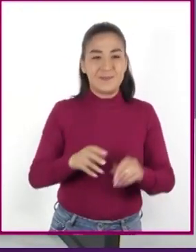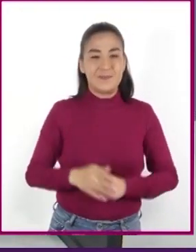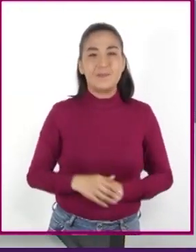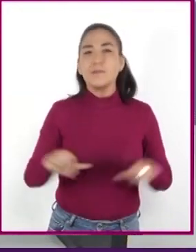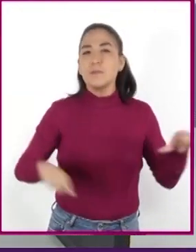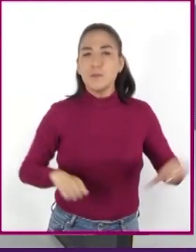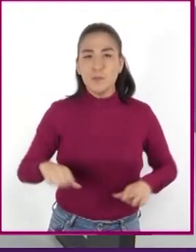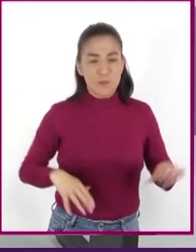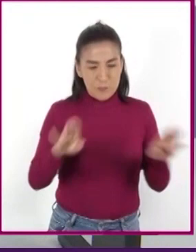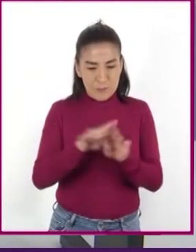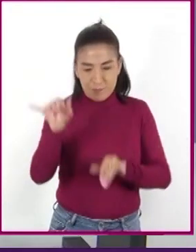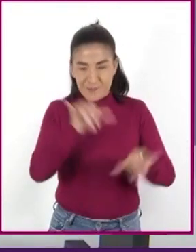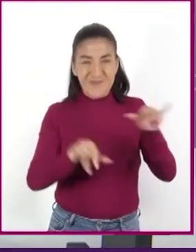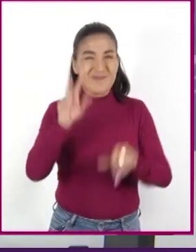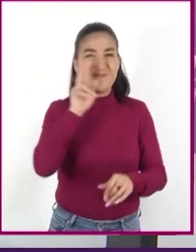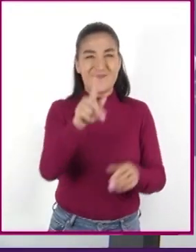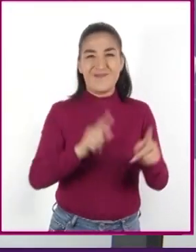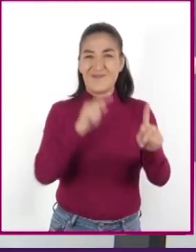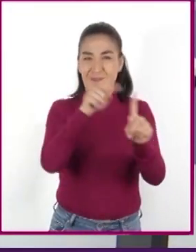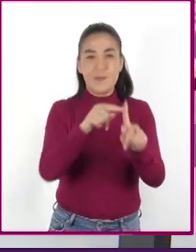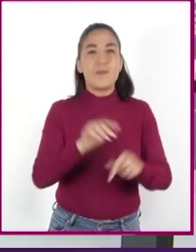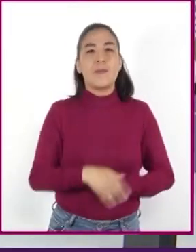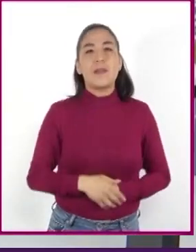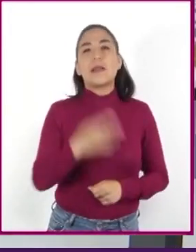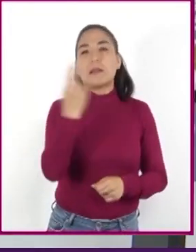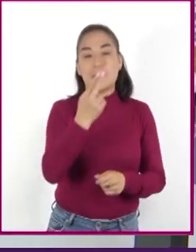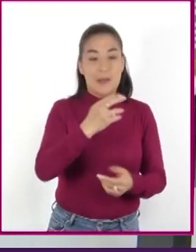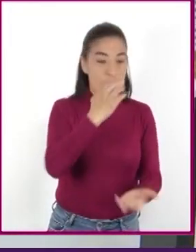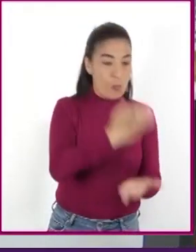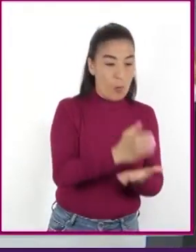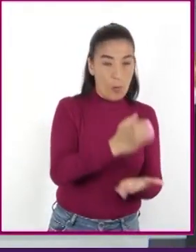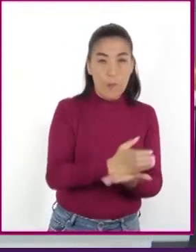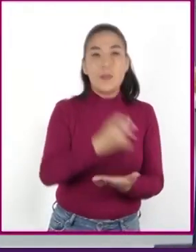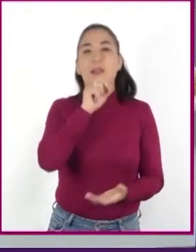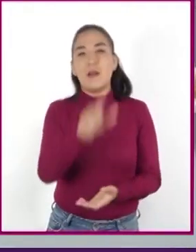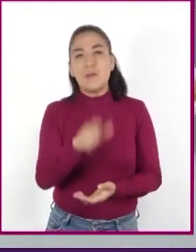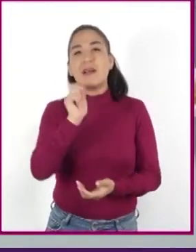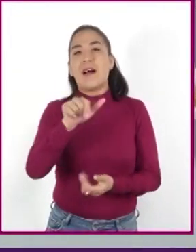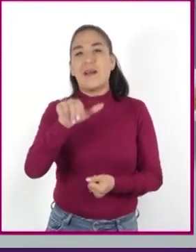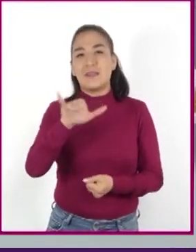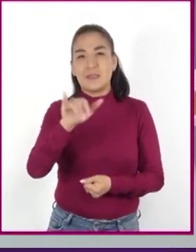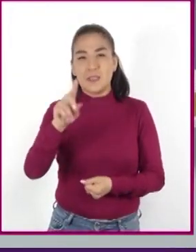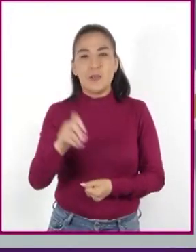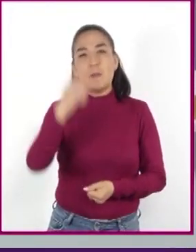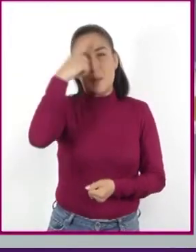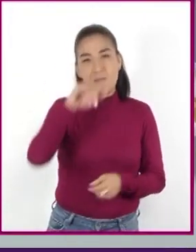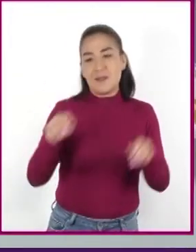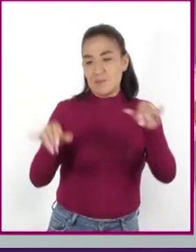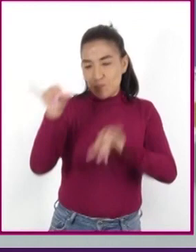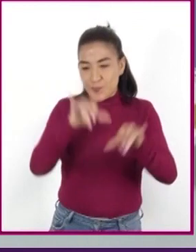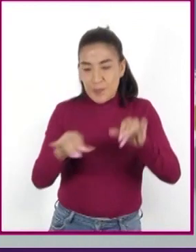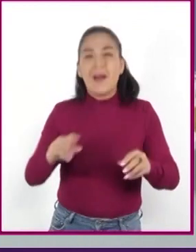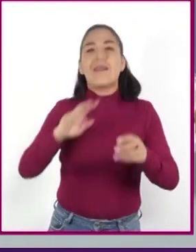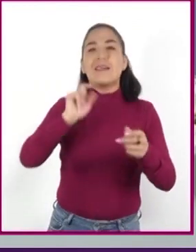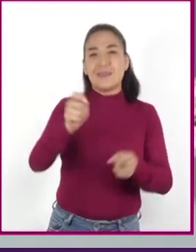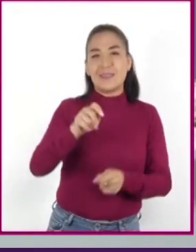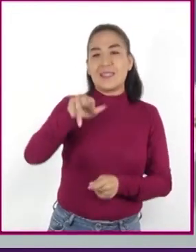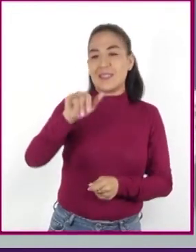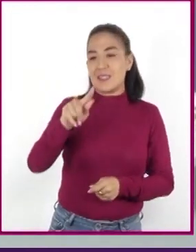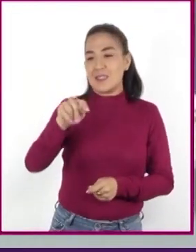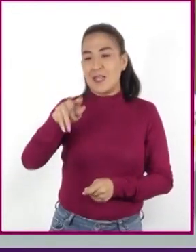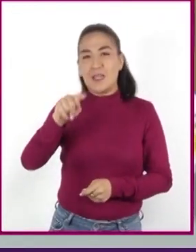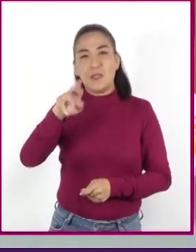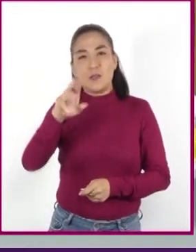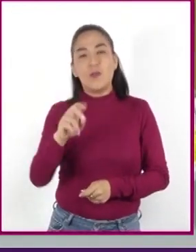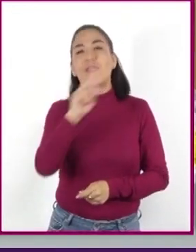actividad experimental propuesta, se necesita cobre y ácido nítrico para producir nitrato de cobre, agua y dióxido